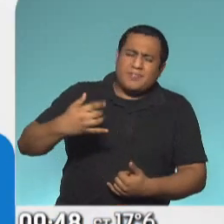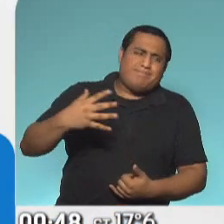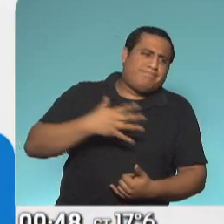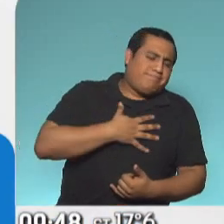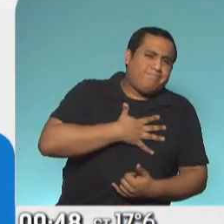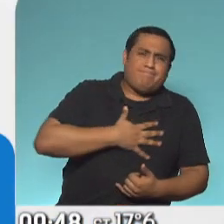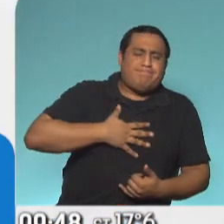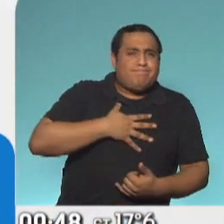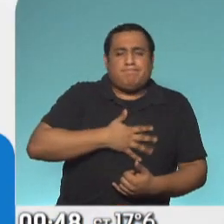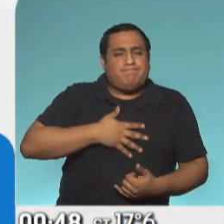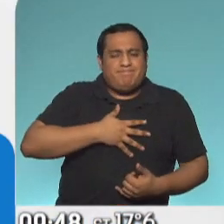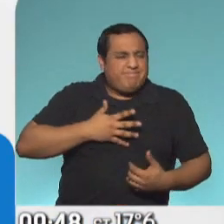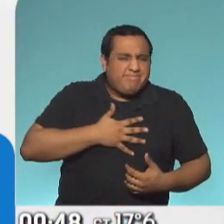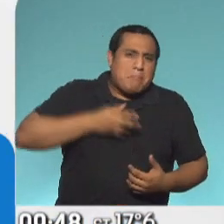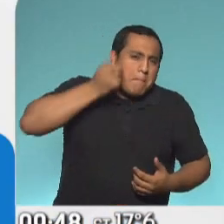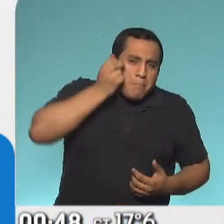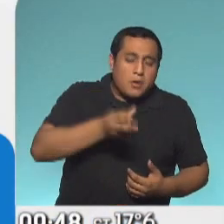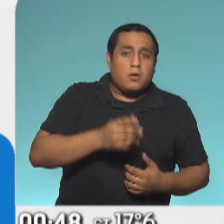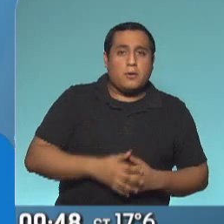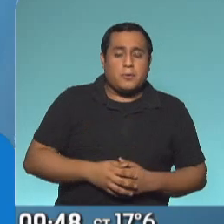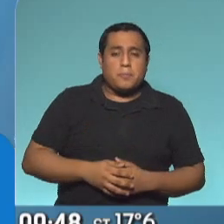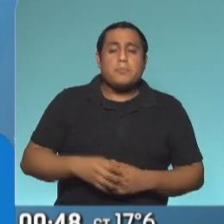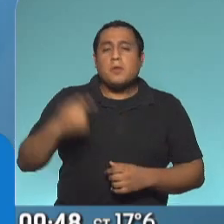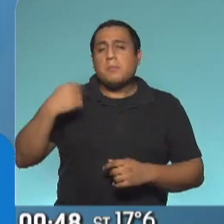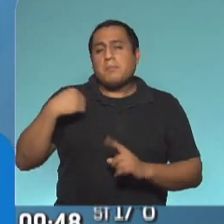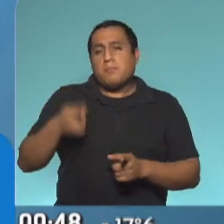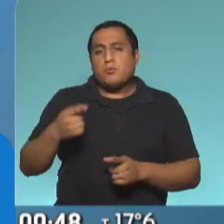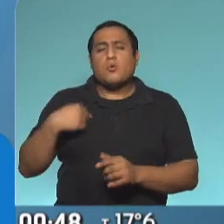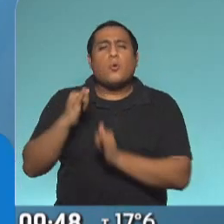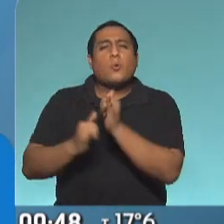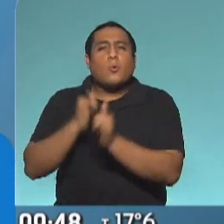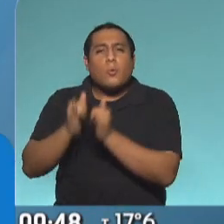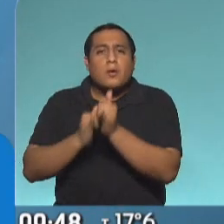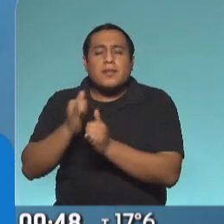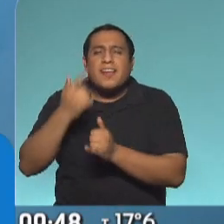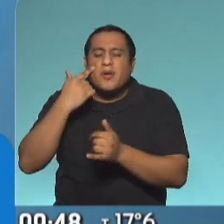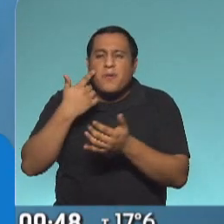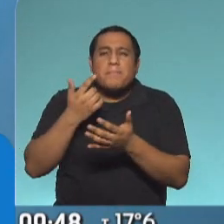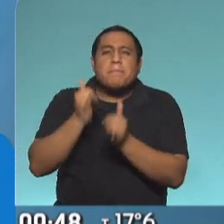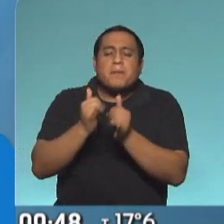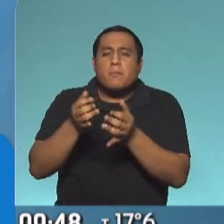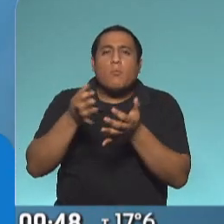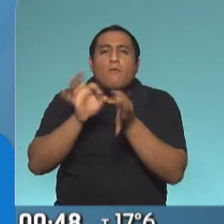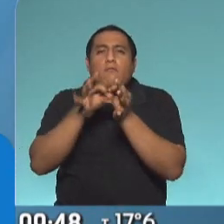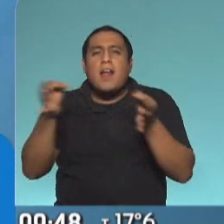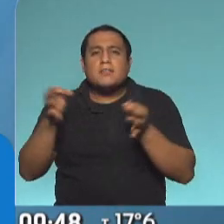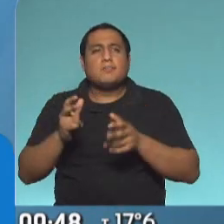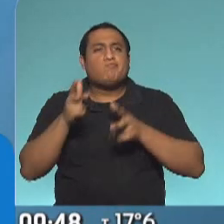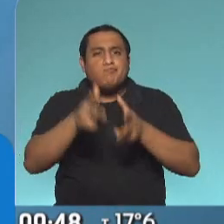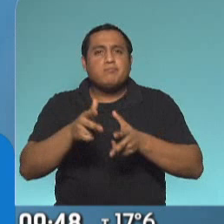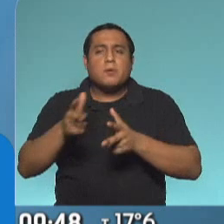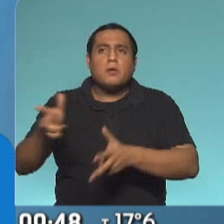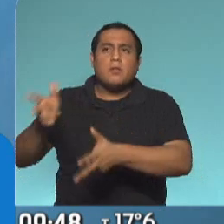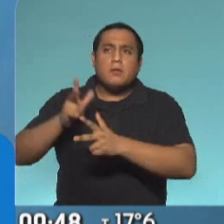que bueno yo en algunos trabajos llamé las mitomanías que son como pequeñas frases citas que se intentan meter en la